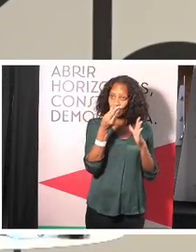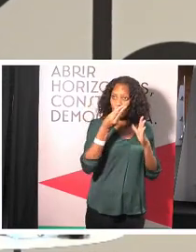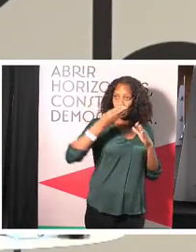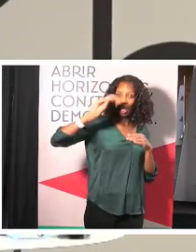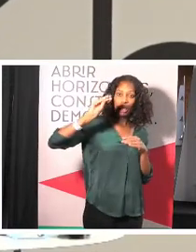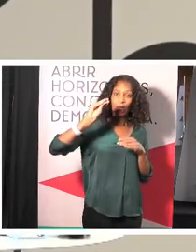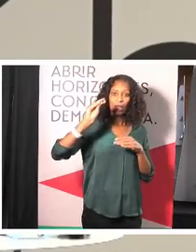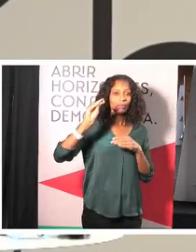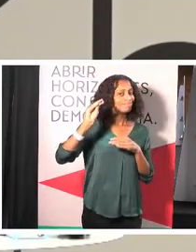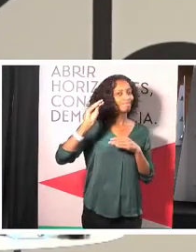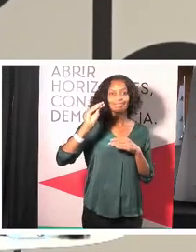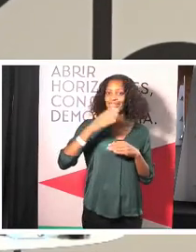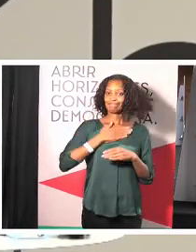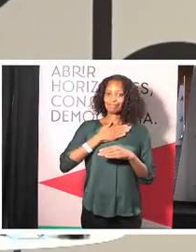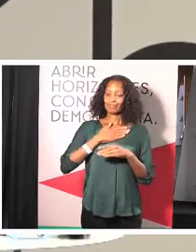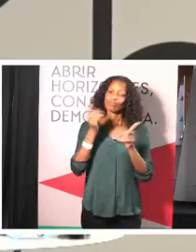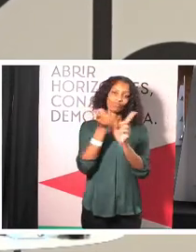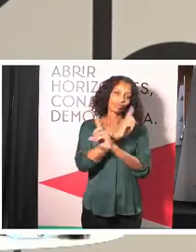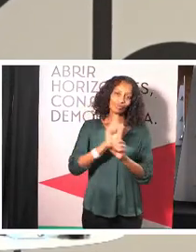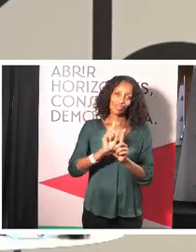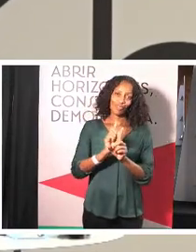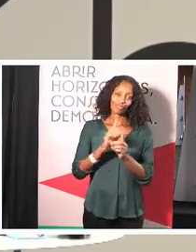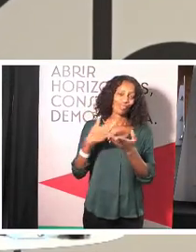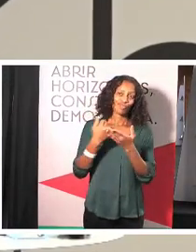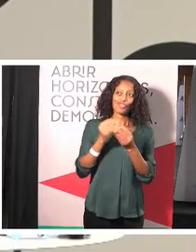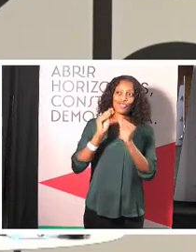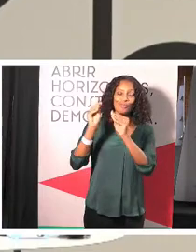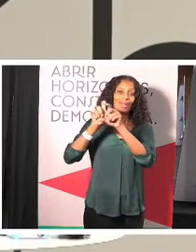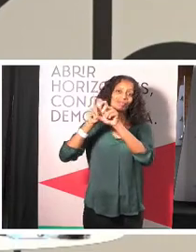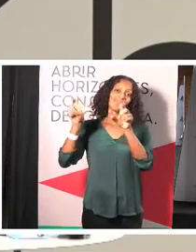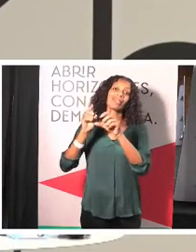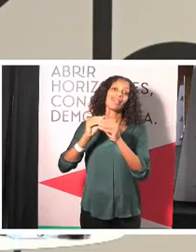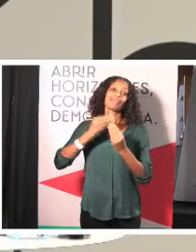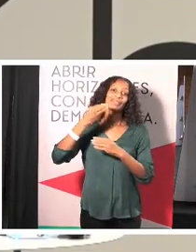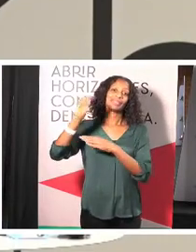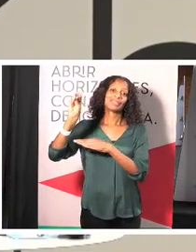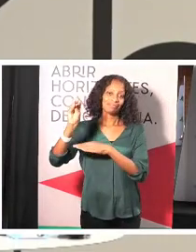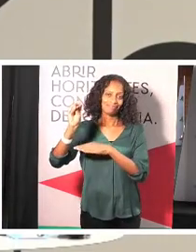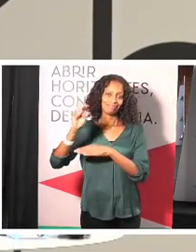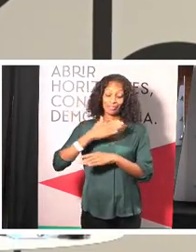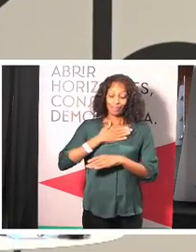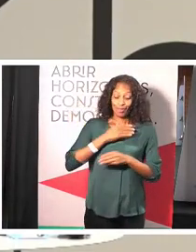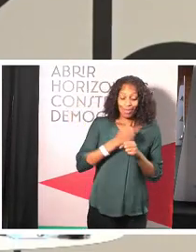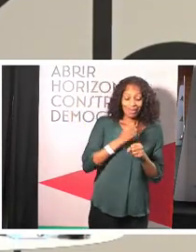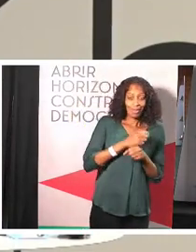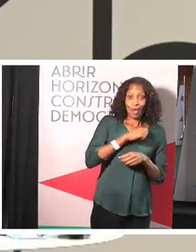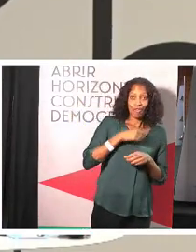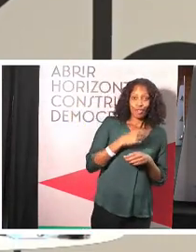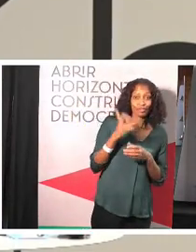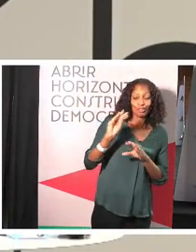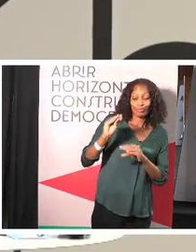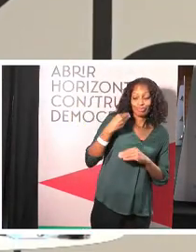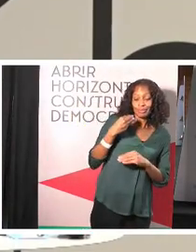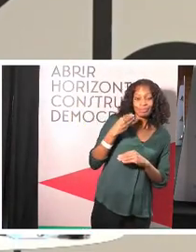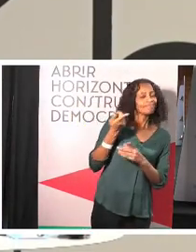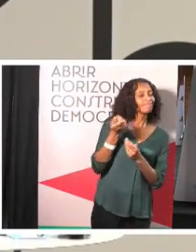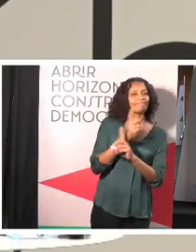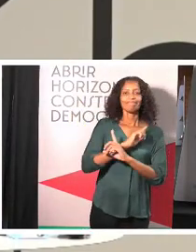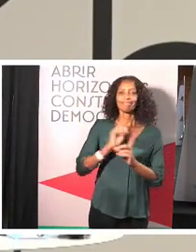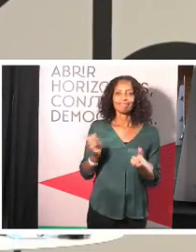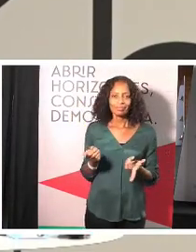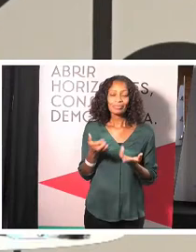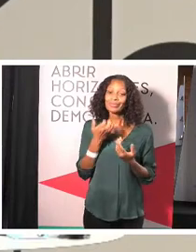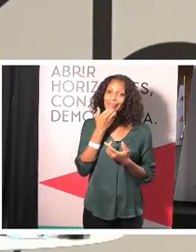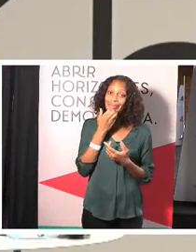es si las cosas las organizan bien y en esas condiciones de incertidumbre, jugándose la salud y todas las demás condiciones